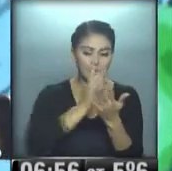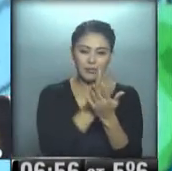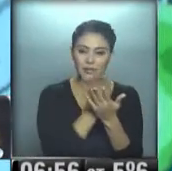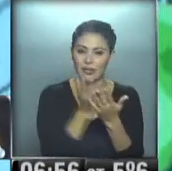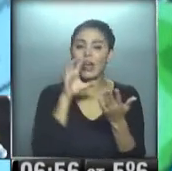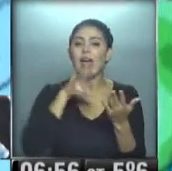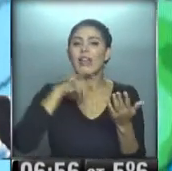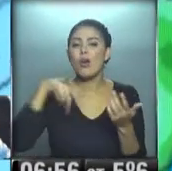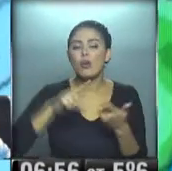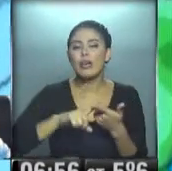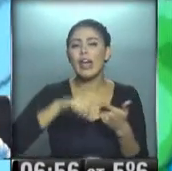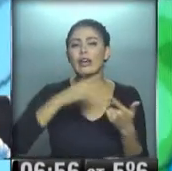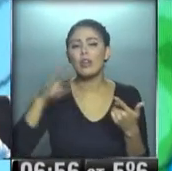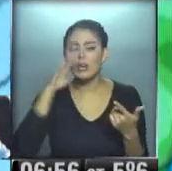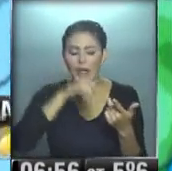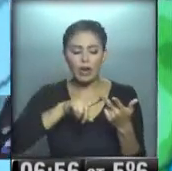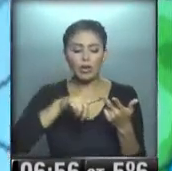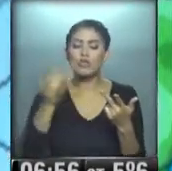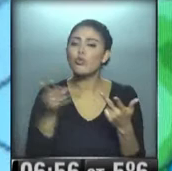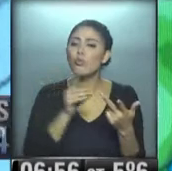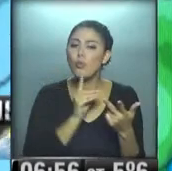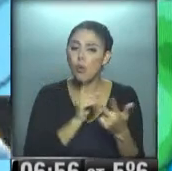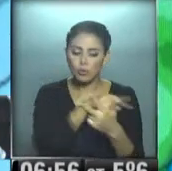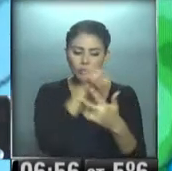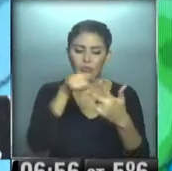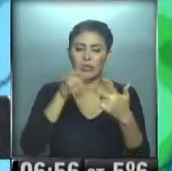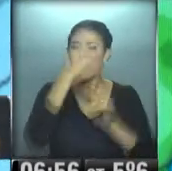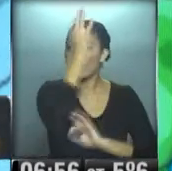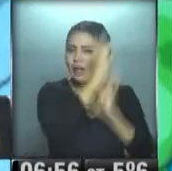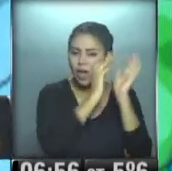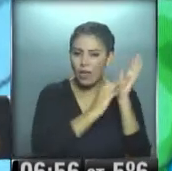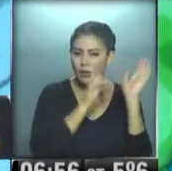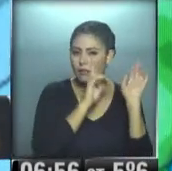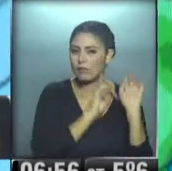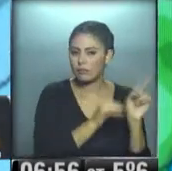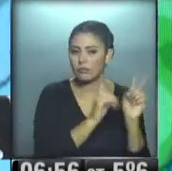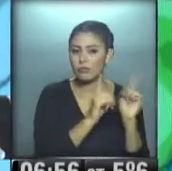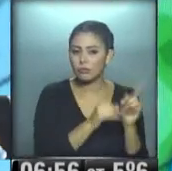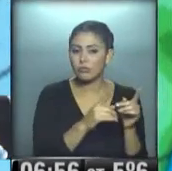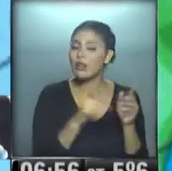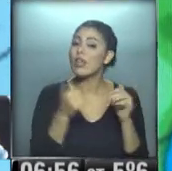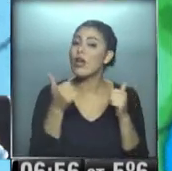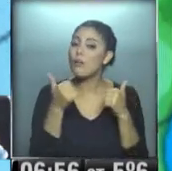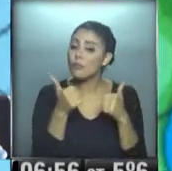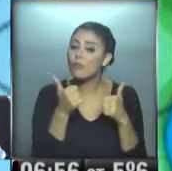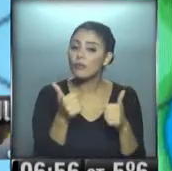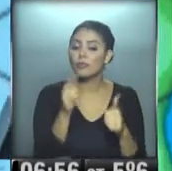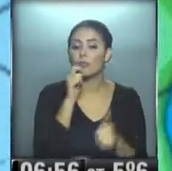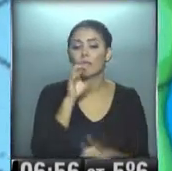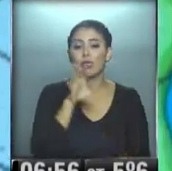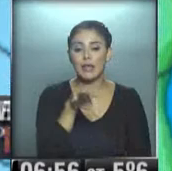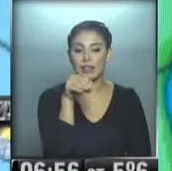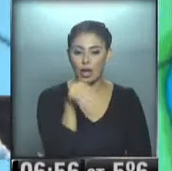cuyana, Neuquén, Río Negro, Chubut, más y más nieve. ¿Y cómo se justifica de bien el pronóstico para Santa